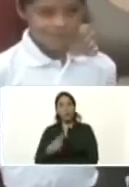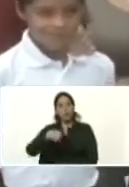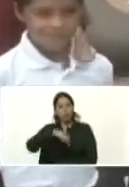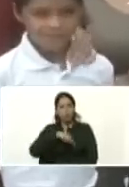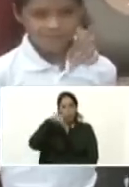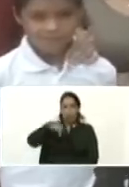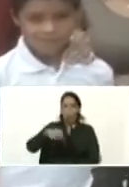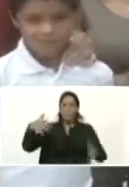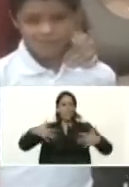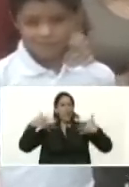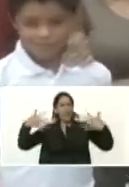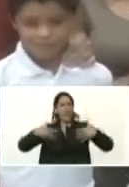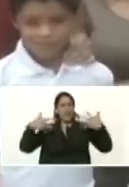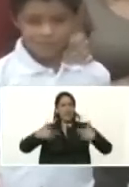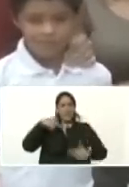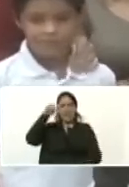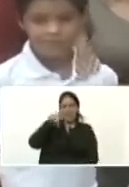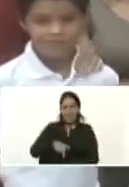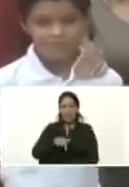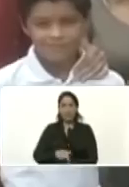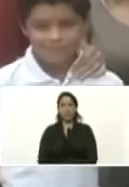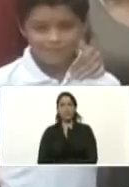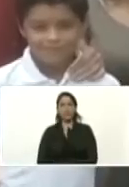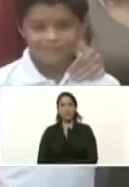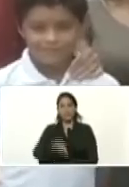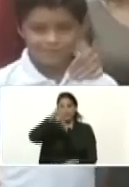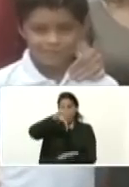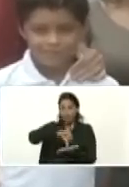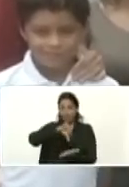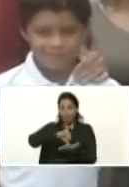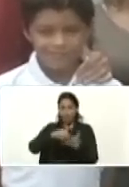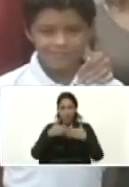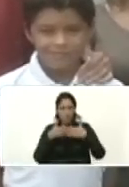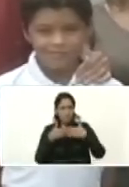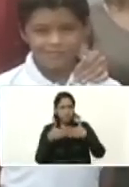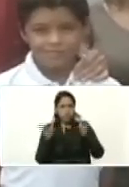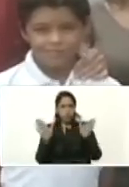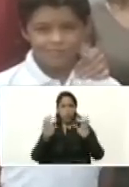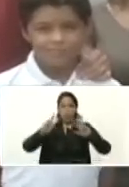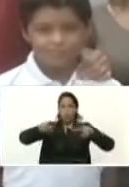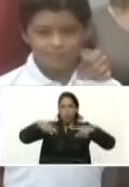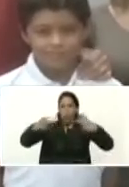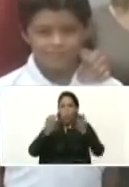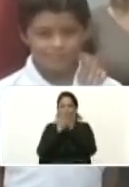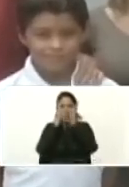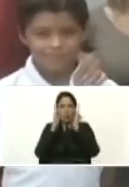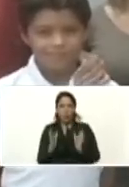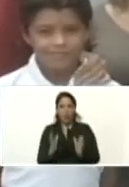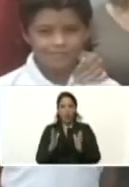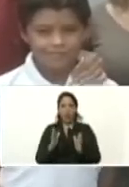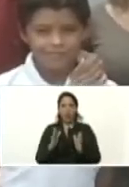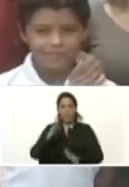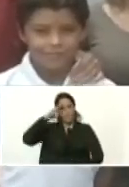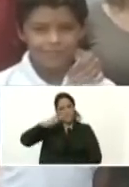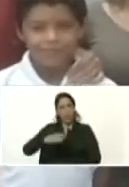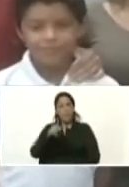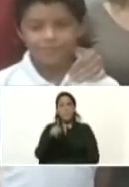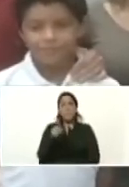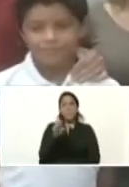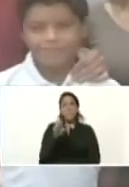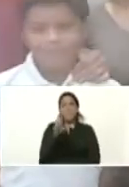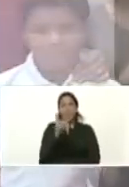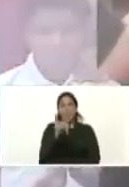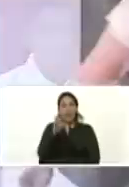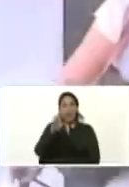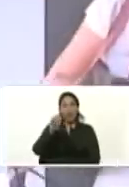felices acá en esta ciudad con la inauguración de la escuela general pedro zaraza acá en